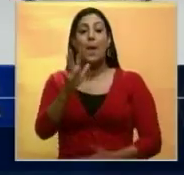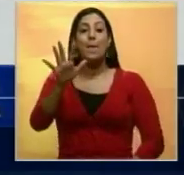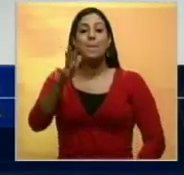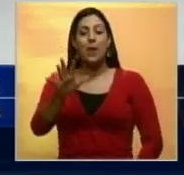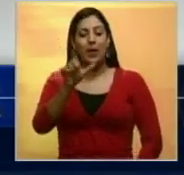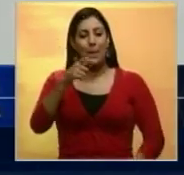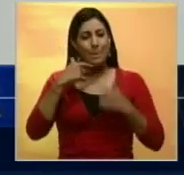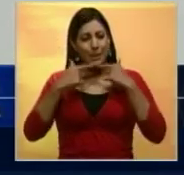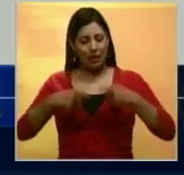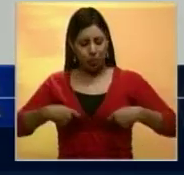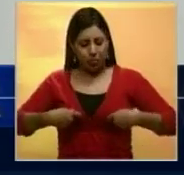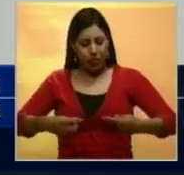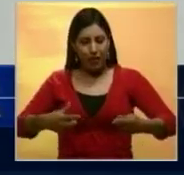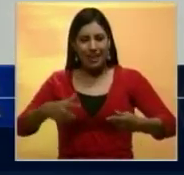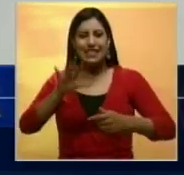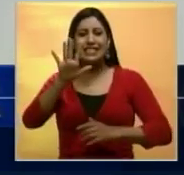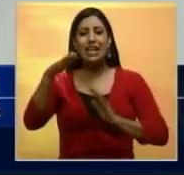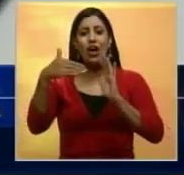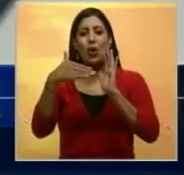las pérdidas alcanzan los